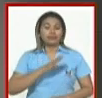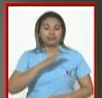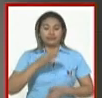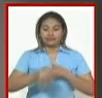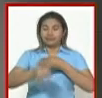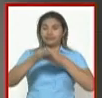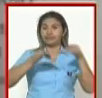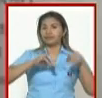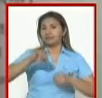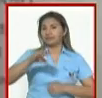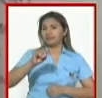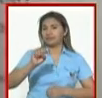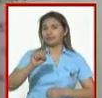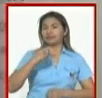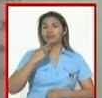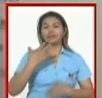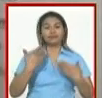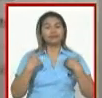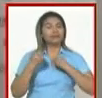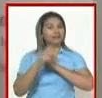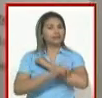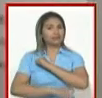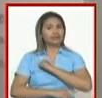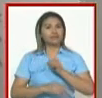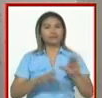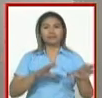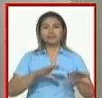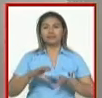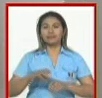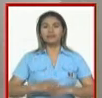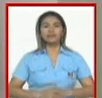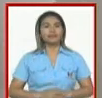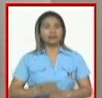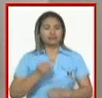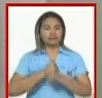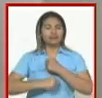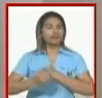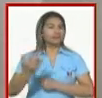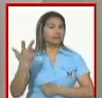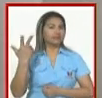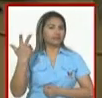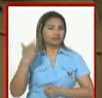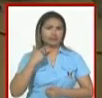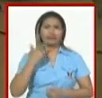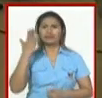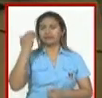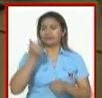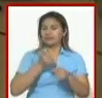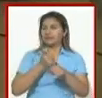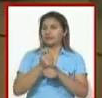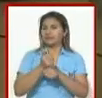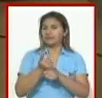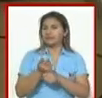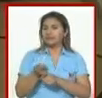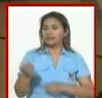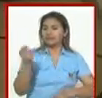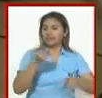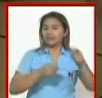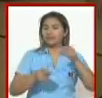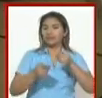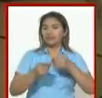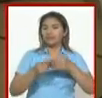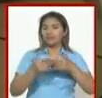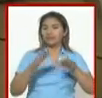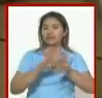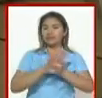suplente del más josé luís maturano tiene una sentencia ejecutoriada desde el año 2013 por el delito de contribuciones y